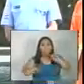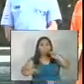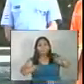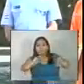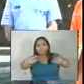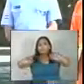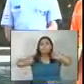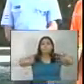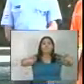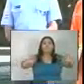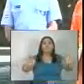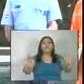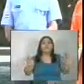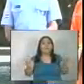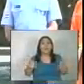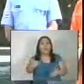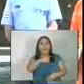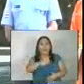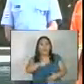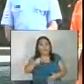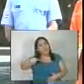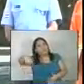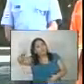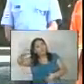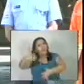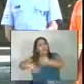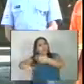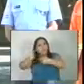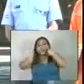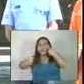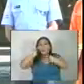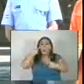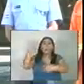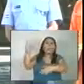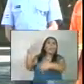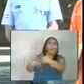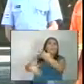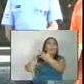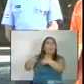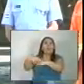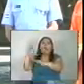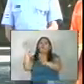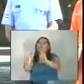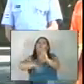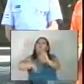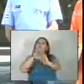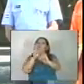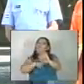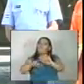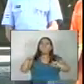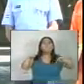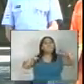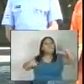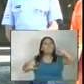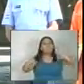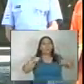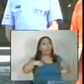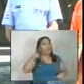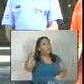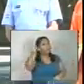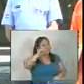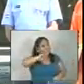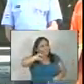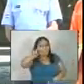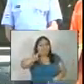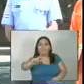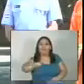que están visitando las playas, el mar no es para demostrar nuestras habilidades de natación,